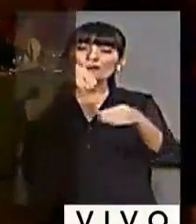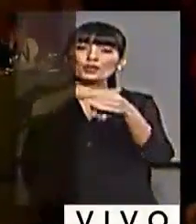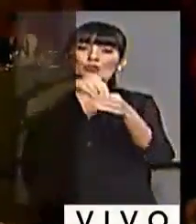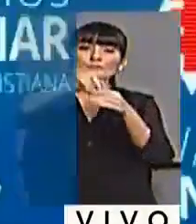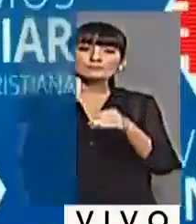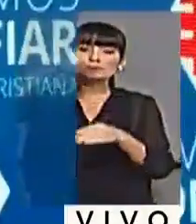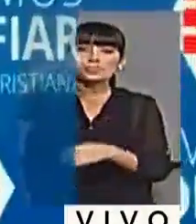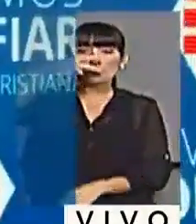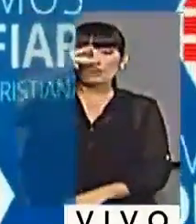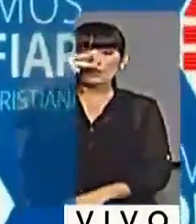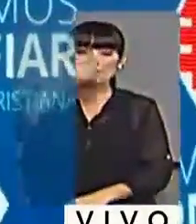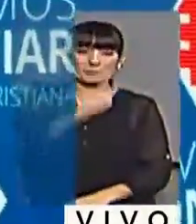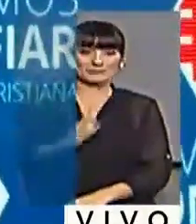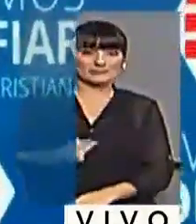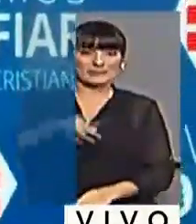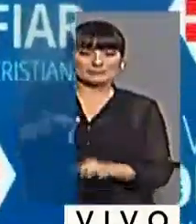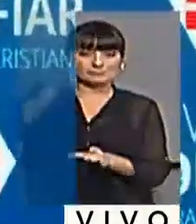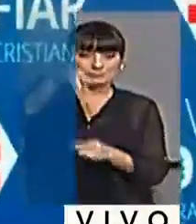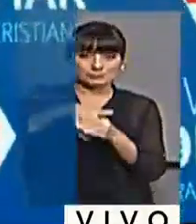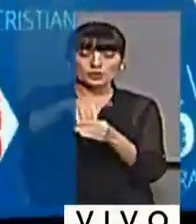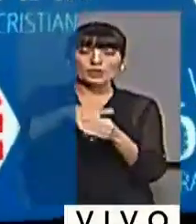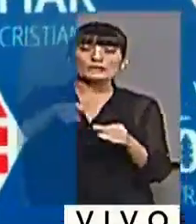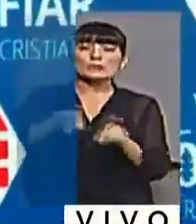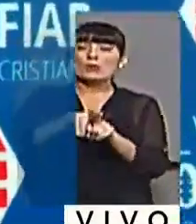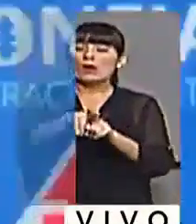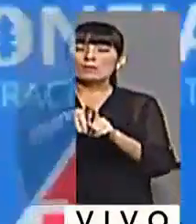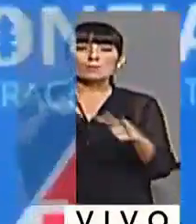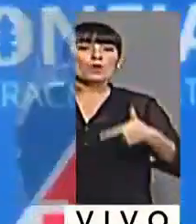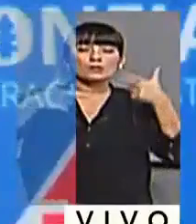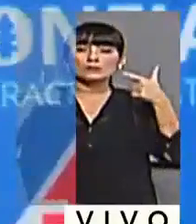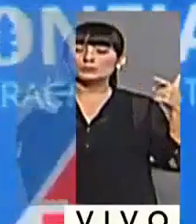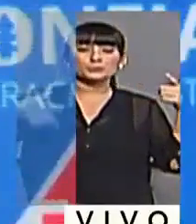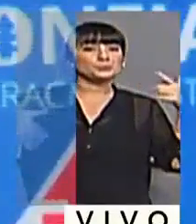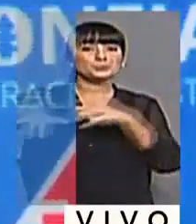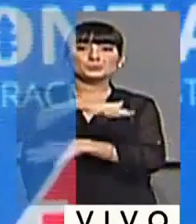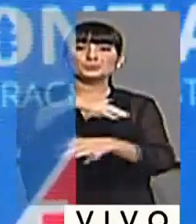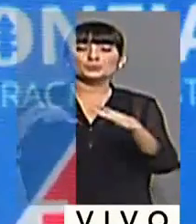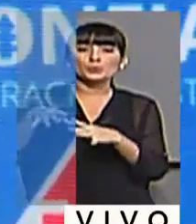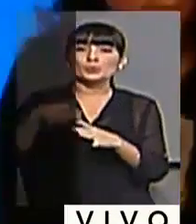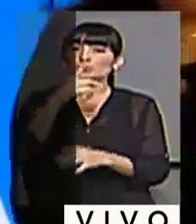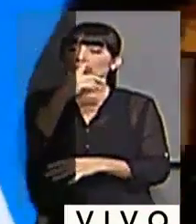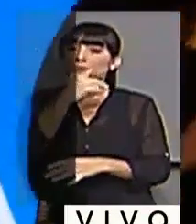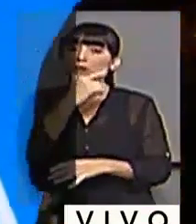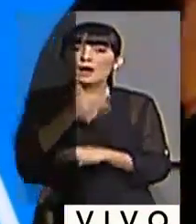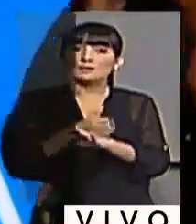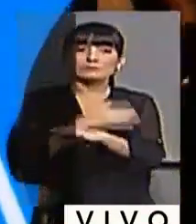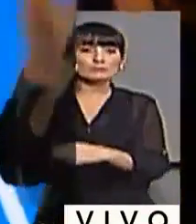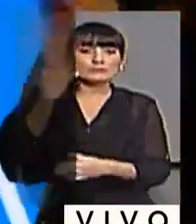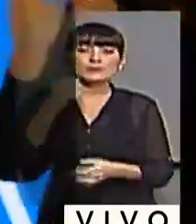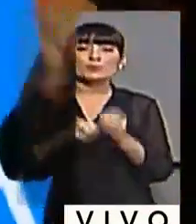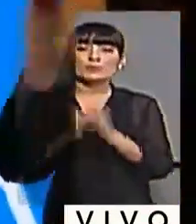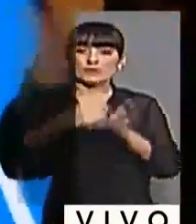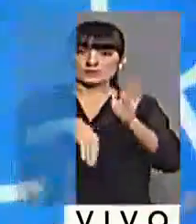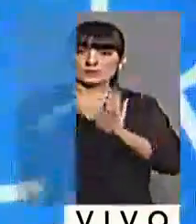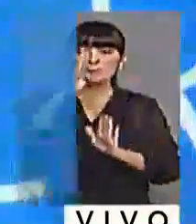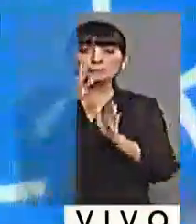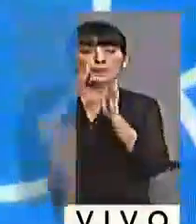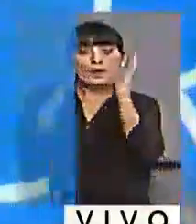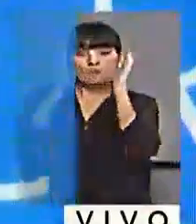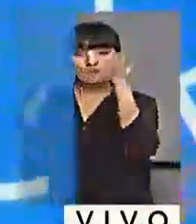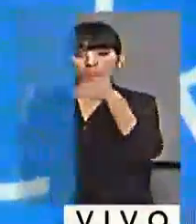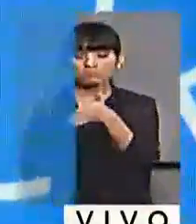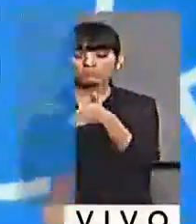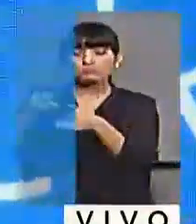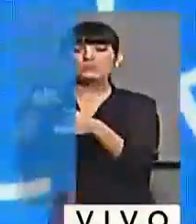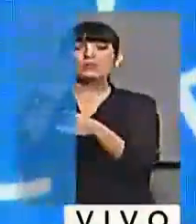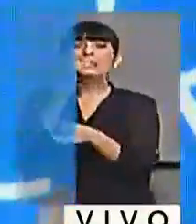noviembre ha generado un terremoto político de insospechadas consecuencias para la nueva mayoría. Por un lado, hay quienes advierten que